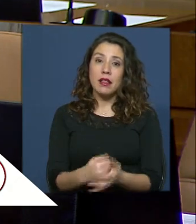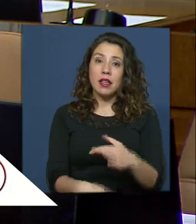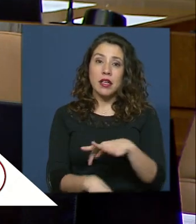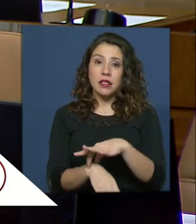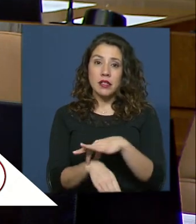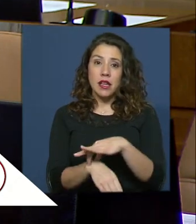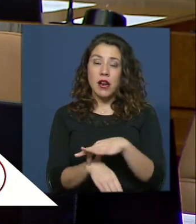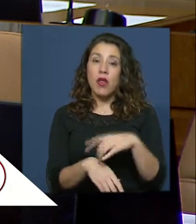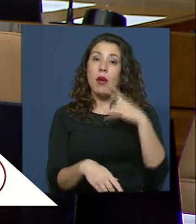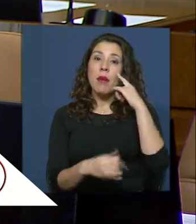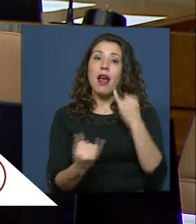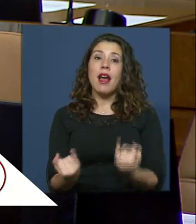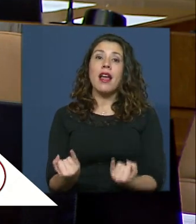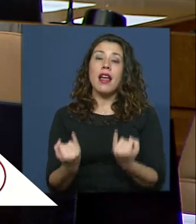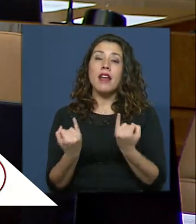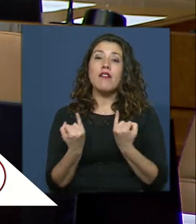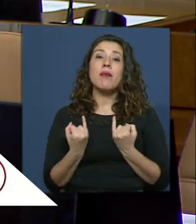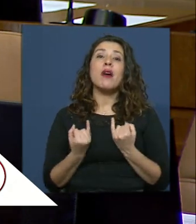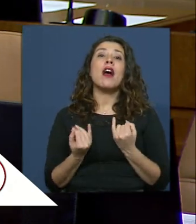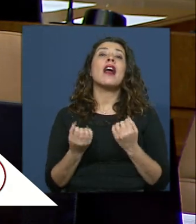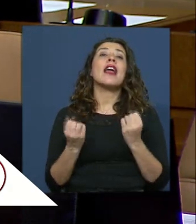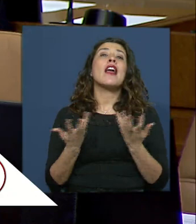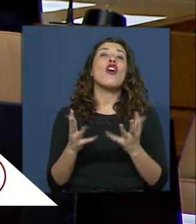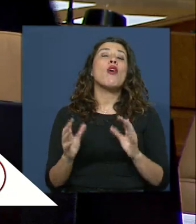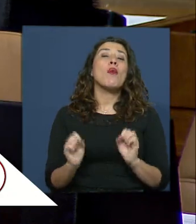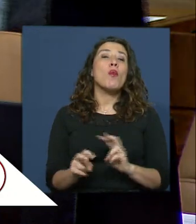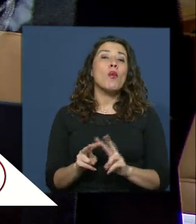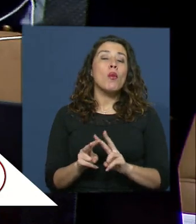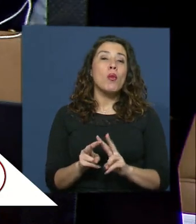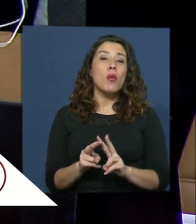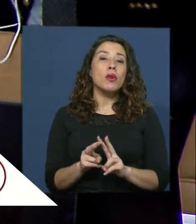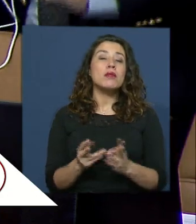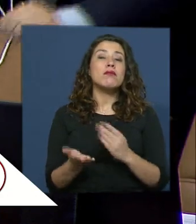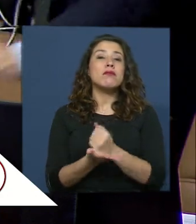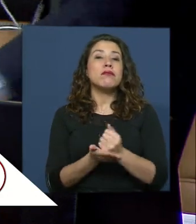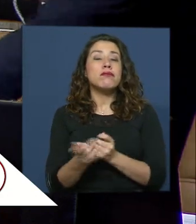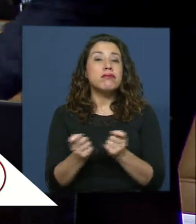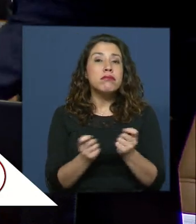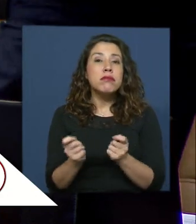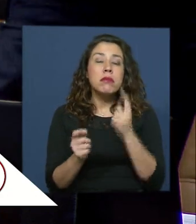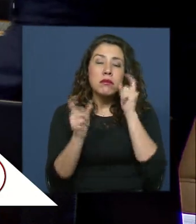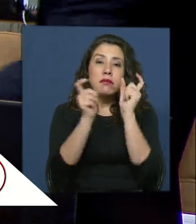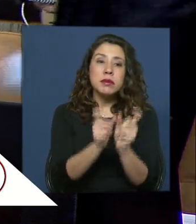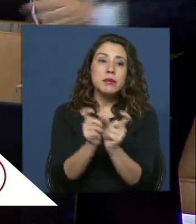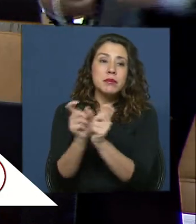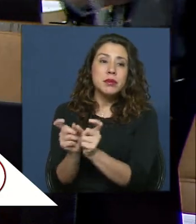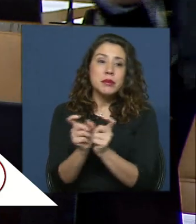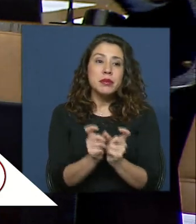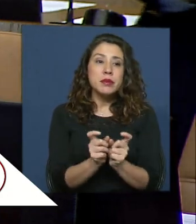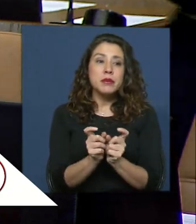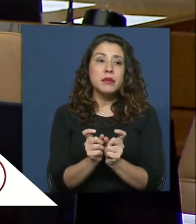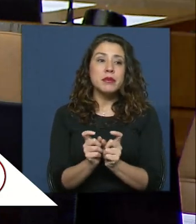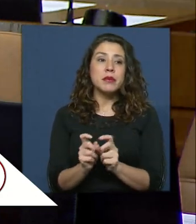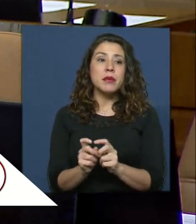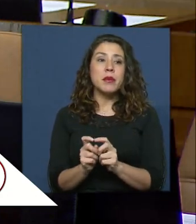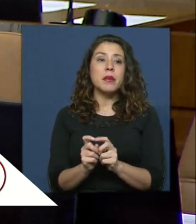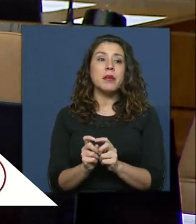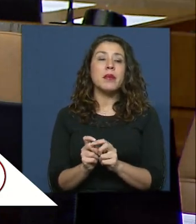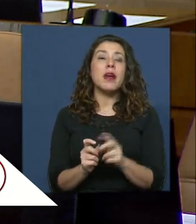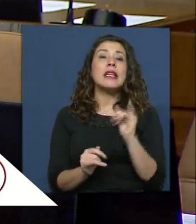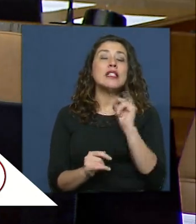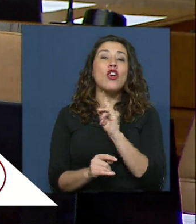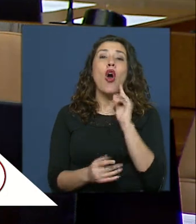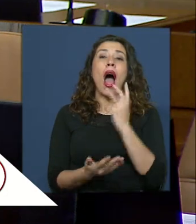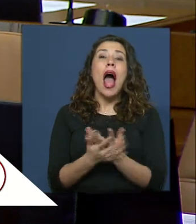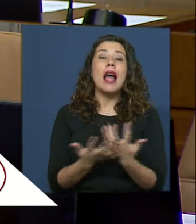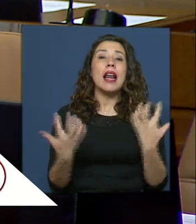Salud, a fin de que informe las medidas que pueda adoptar al respecto, gestiones y fiscalizaciones que se ha desarrollado, determinar si